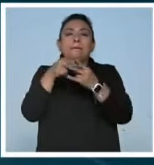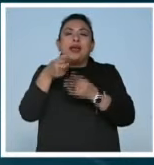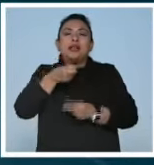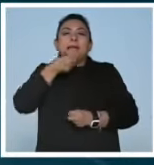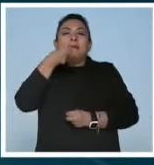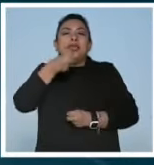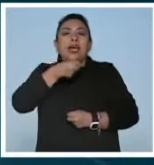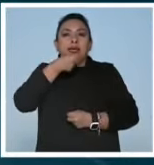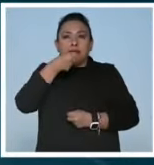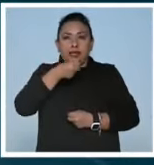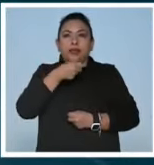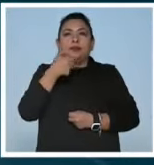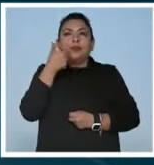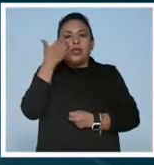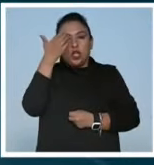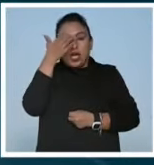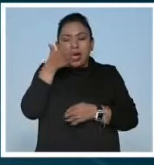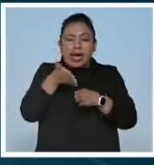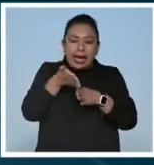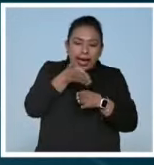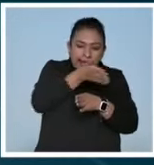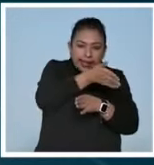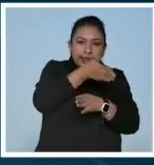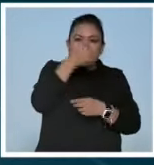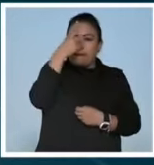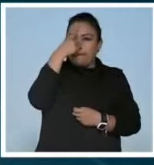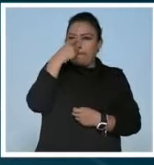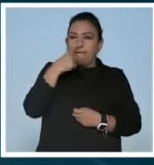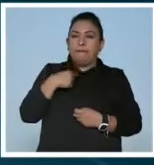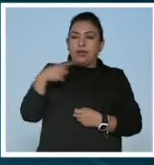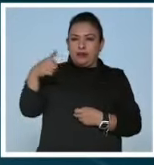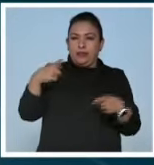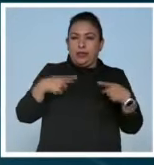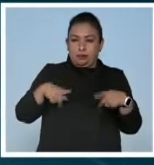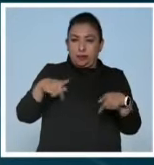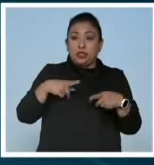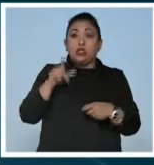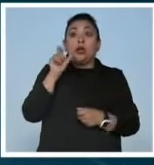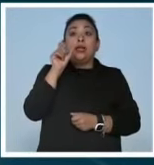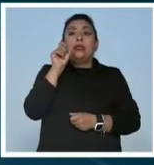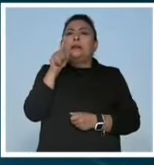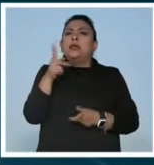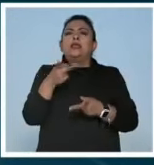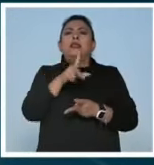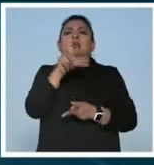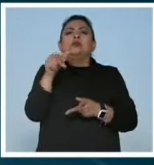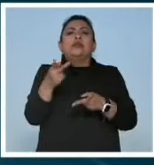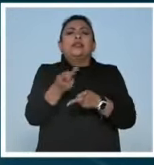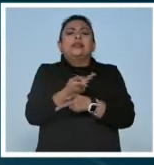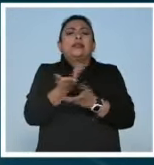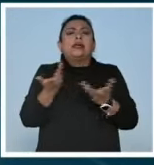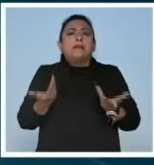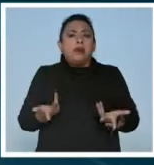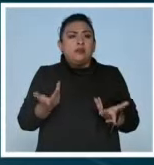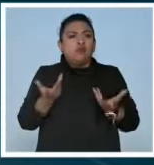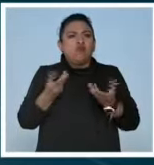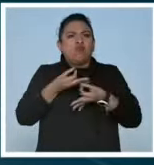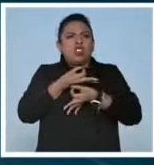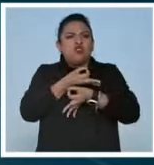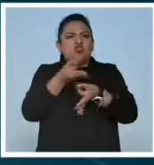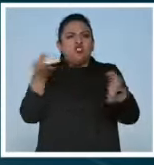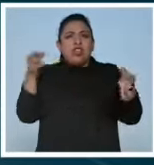Quisimos conocer tanto los antecedentes, el perfil de este personaje y, por supuesto, qué pasó después de este caso que fue tan sonado